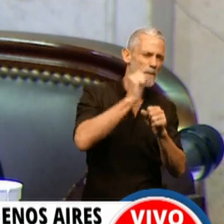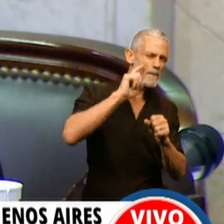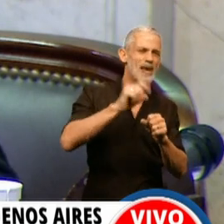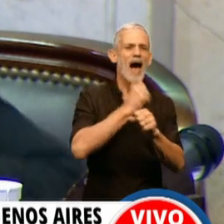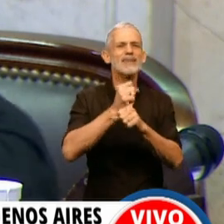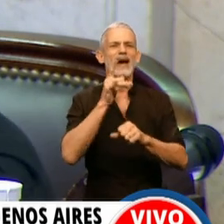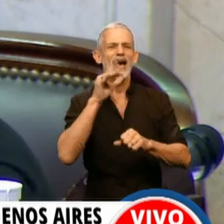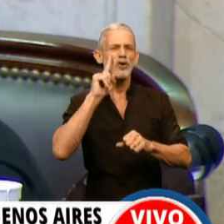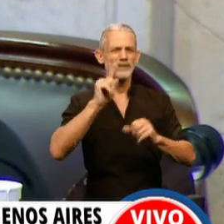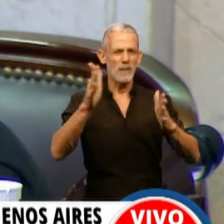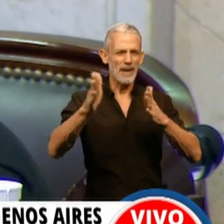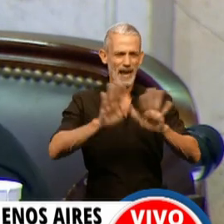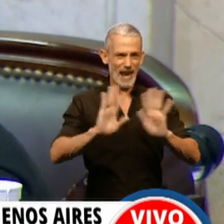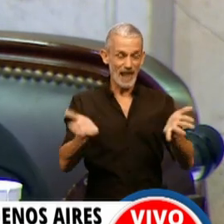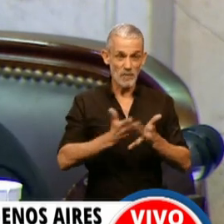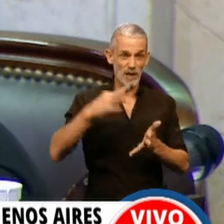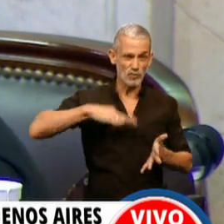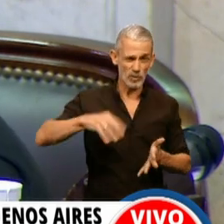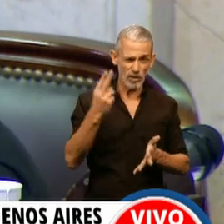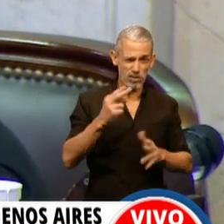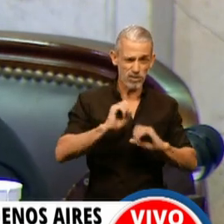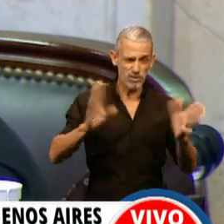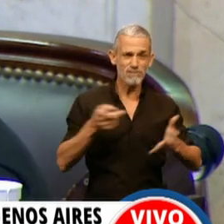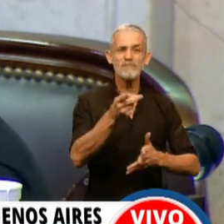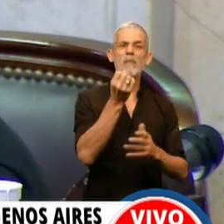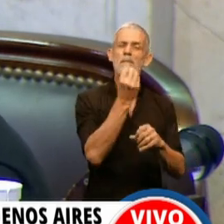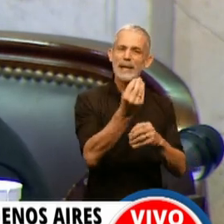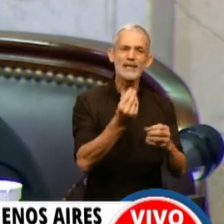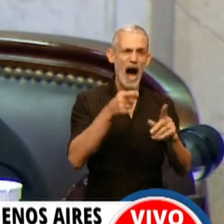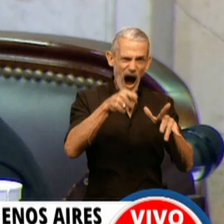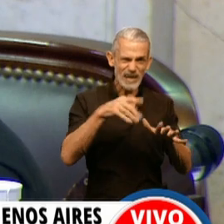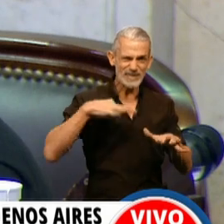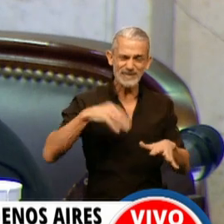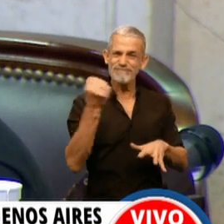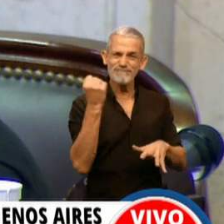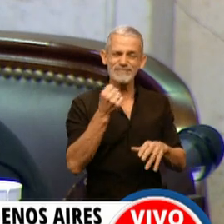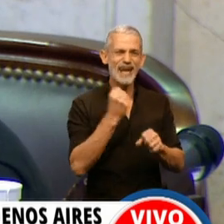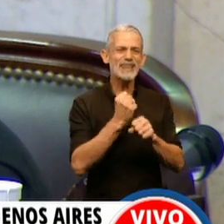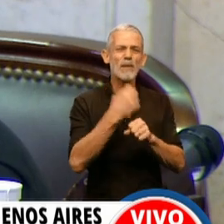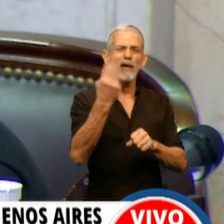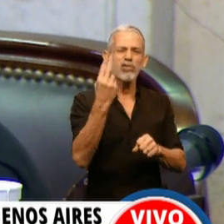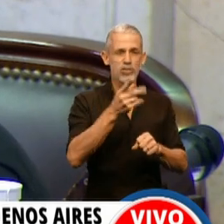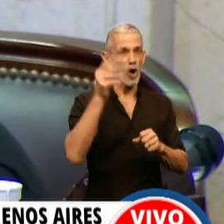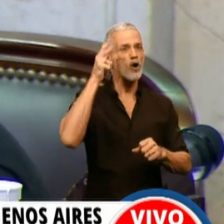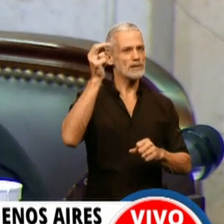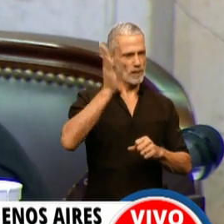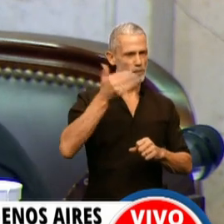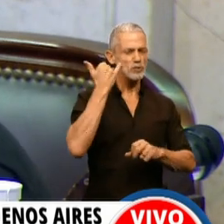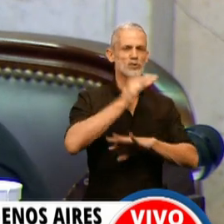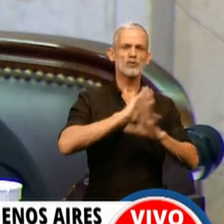14.000 pesos como se dijo acá son las que tienen los peores trabajos en esa precarización el 80 por ciento ha denunciado